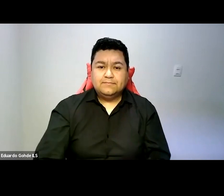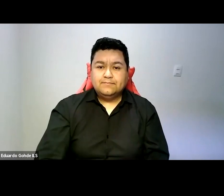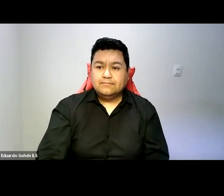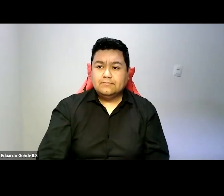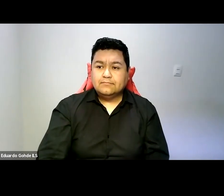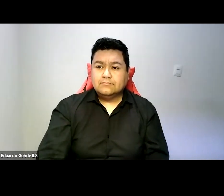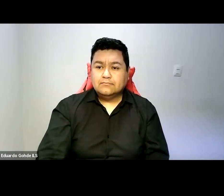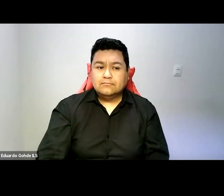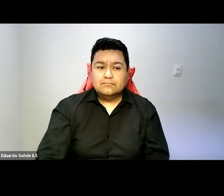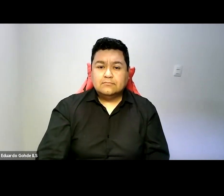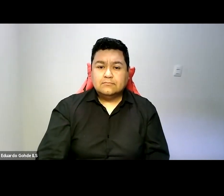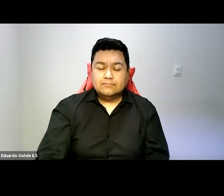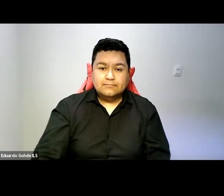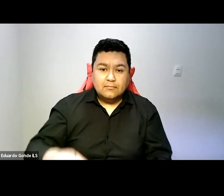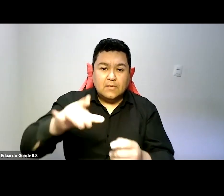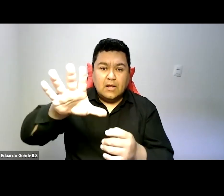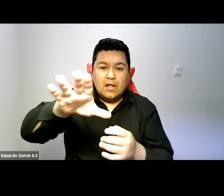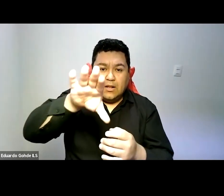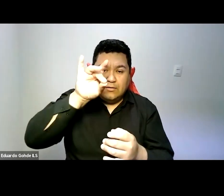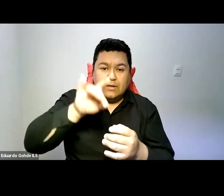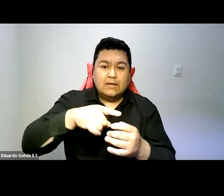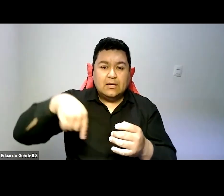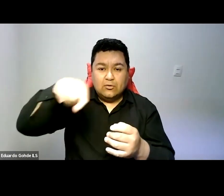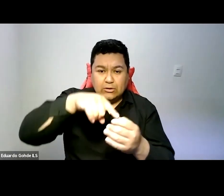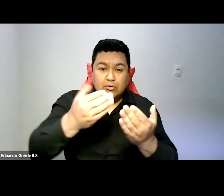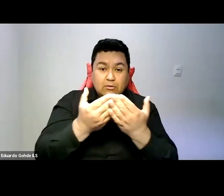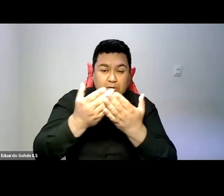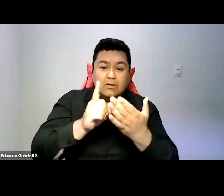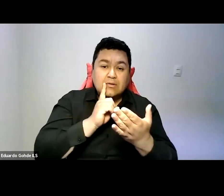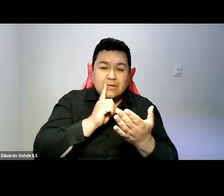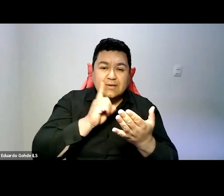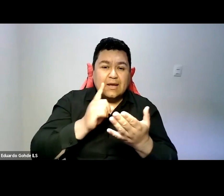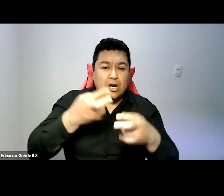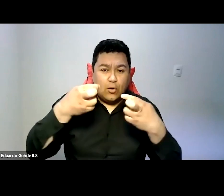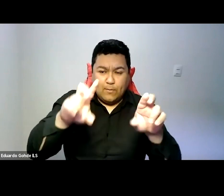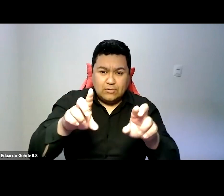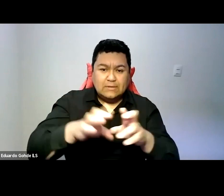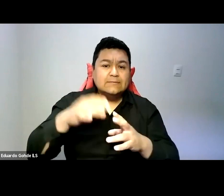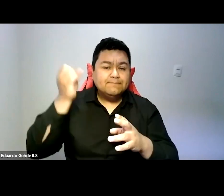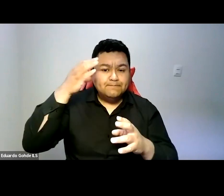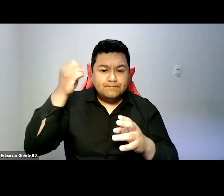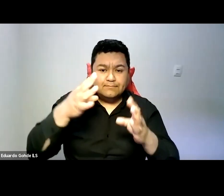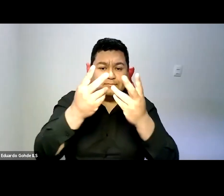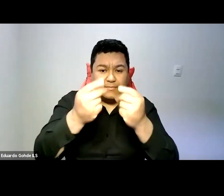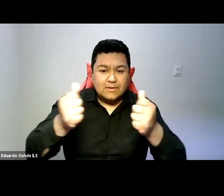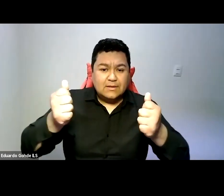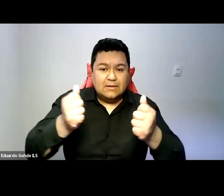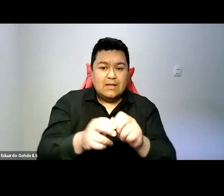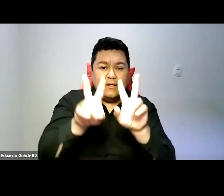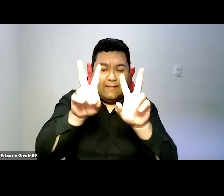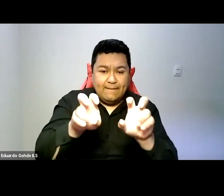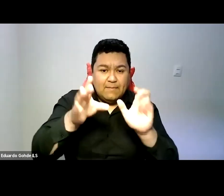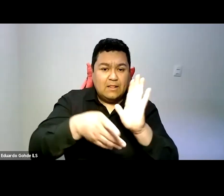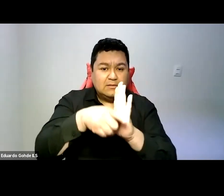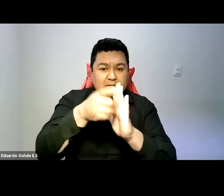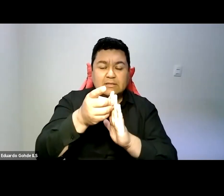que nuestros estudiantes tengan oportunidades de aprendizaje de calidad en materia de el desarrollo